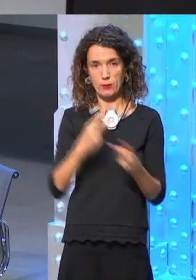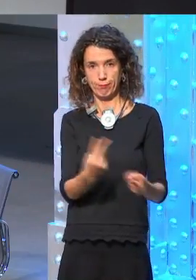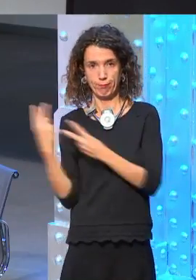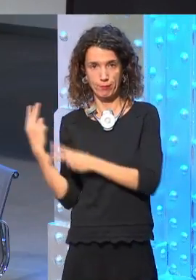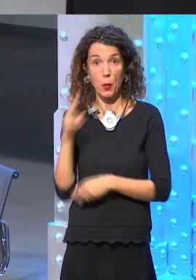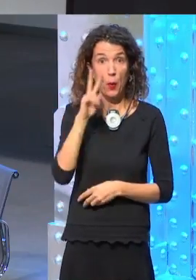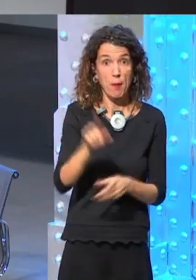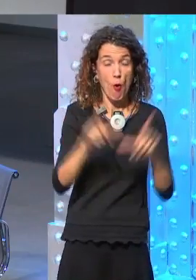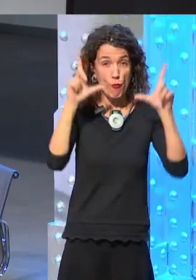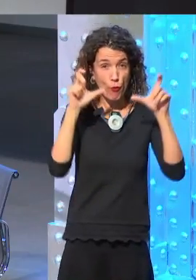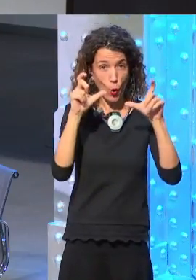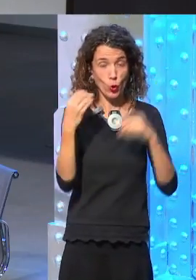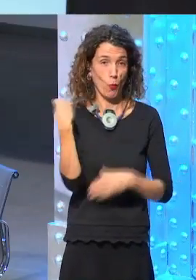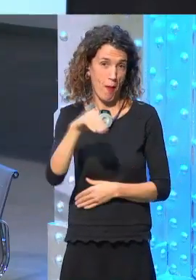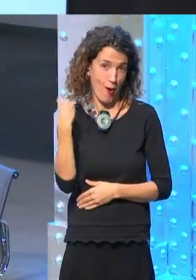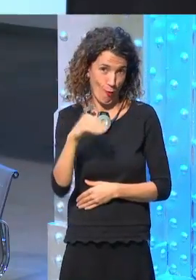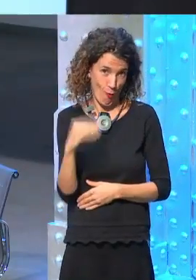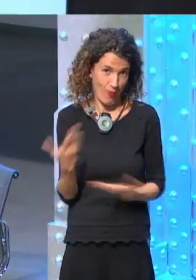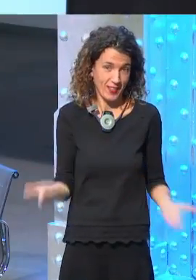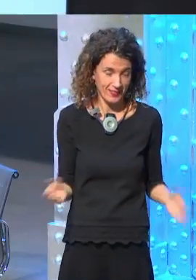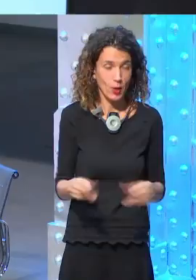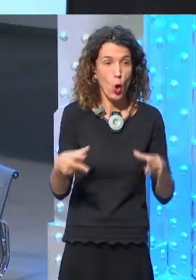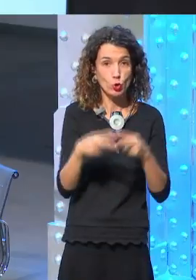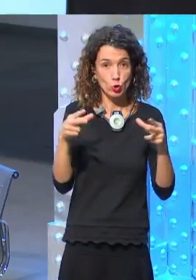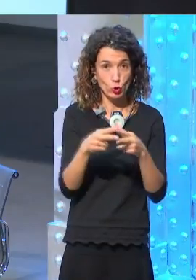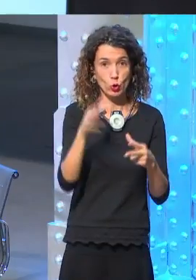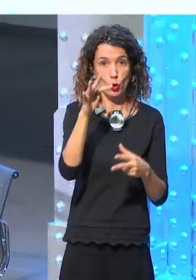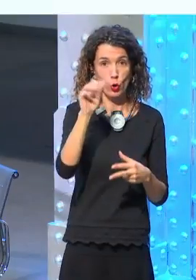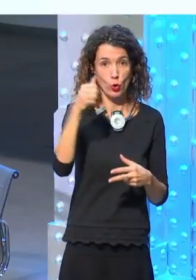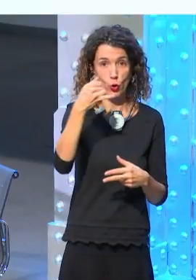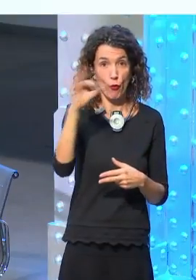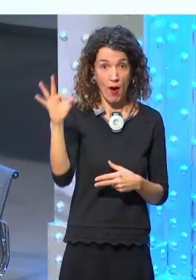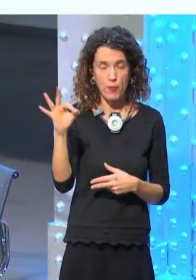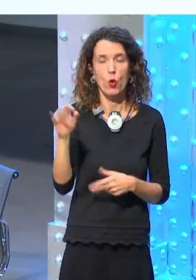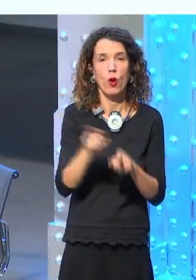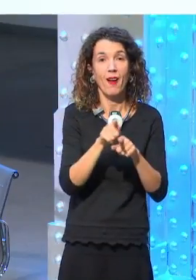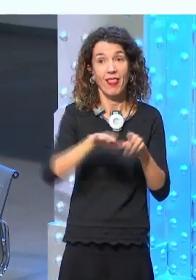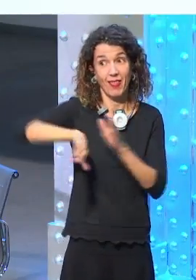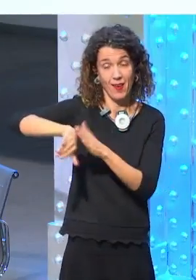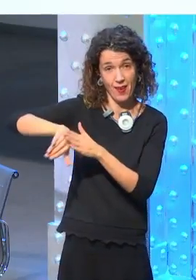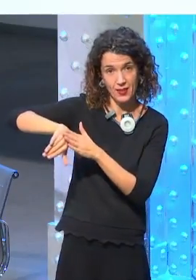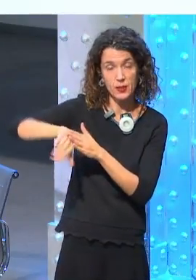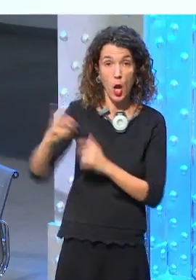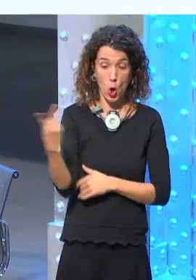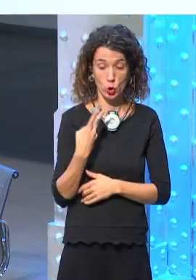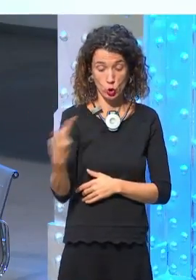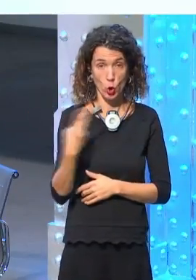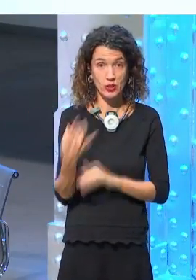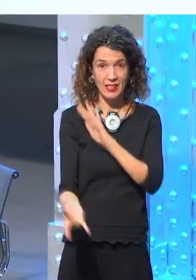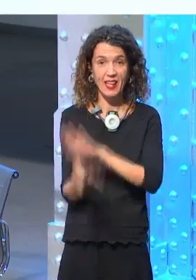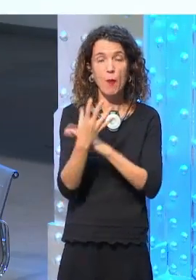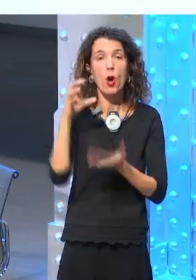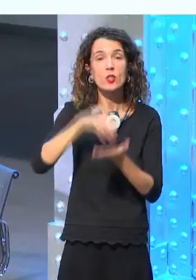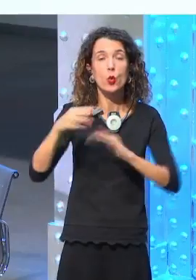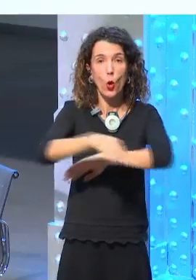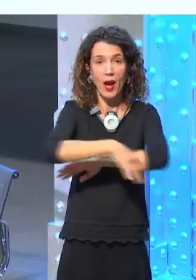Ven que en esta foto era bastante más joven y mi socio es Fabio Gramazio a la derecha y ambos creamos un